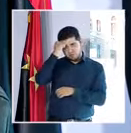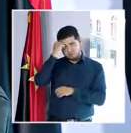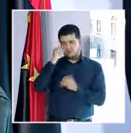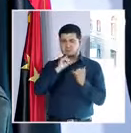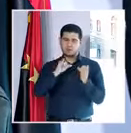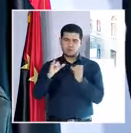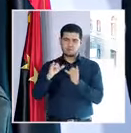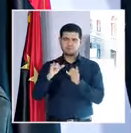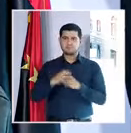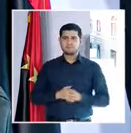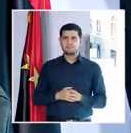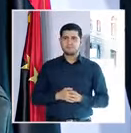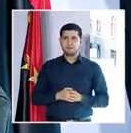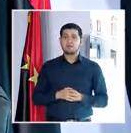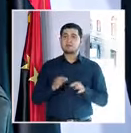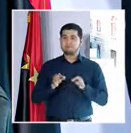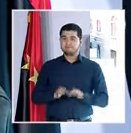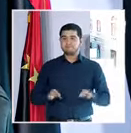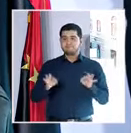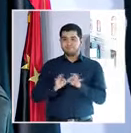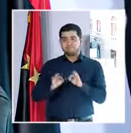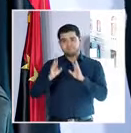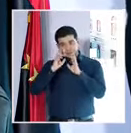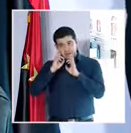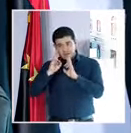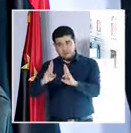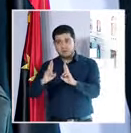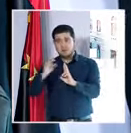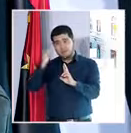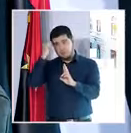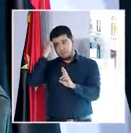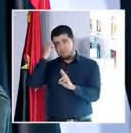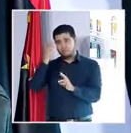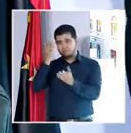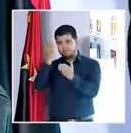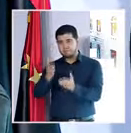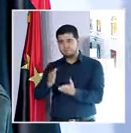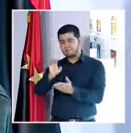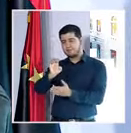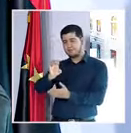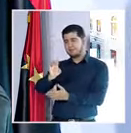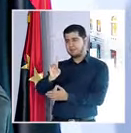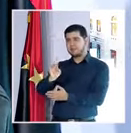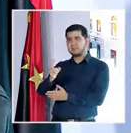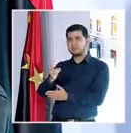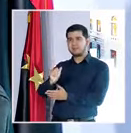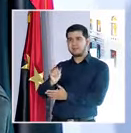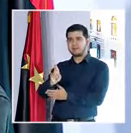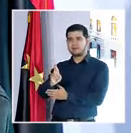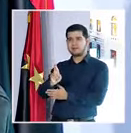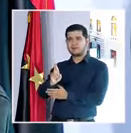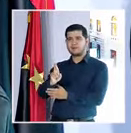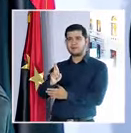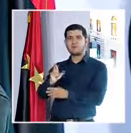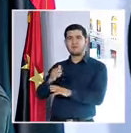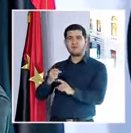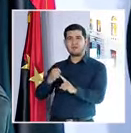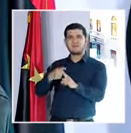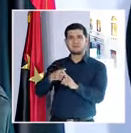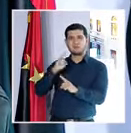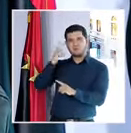el esfuerzo que Edgar Díaz, como secretario de Educación y después como gobernador. Y el esfuerzo